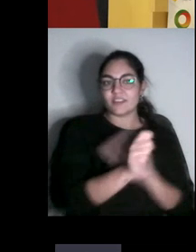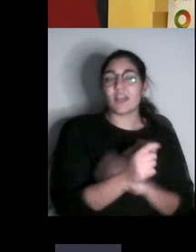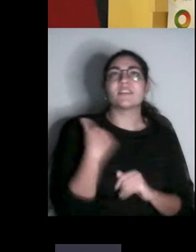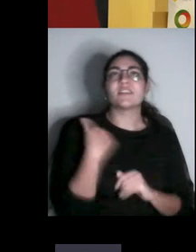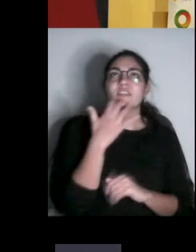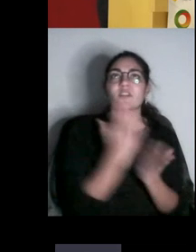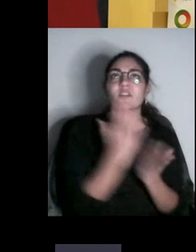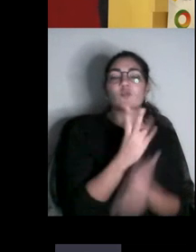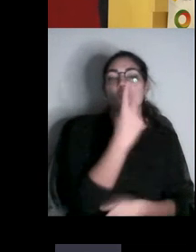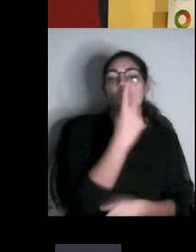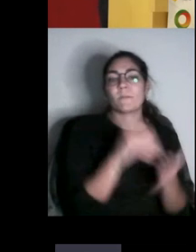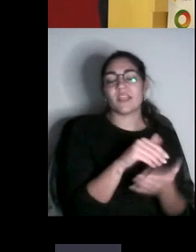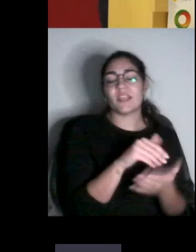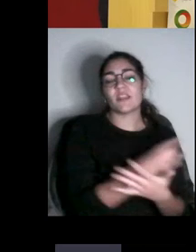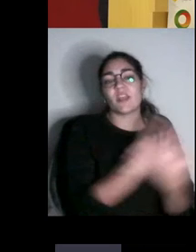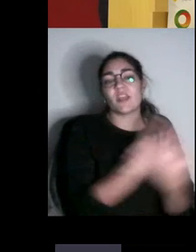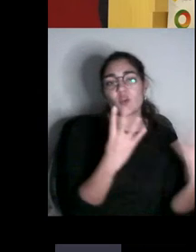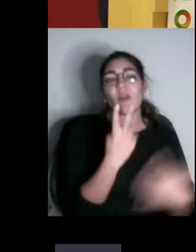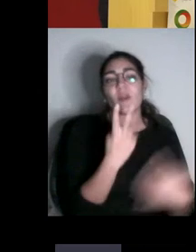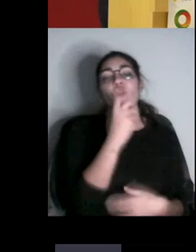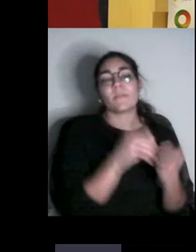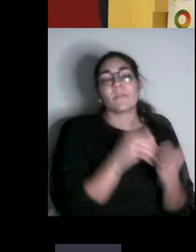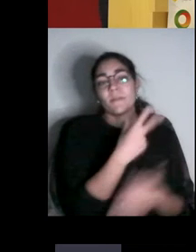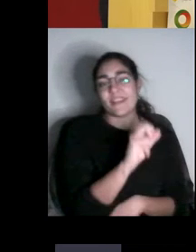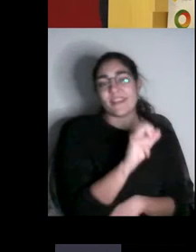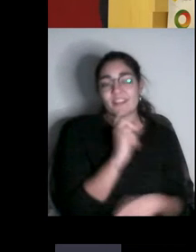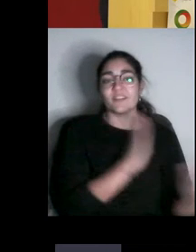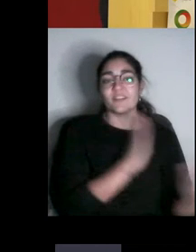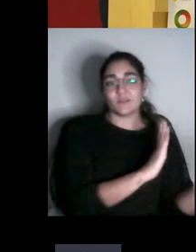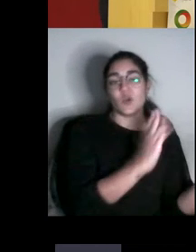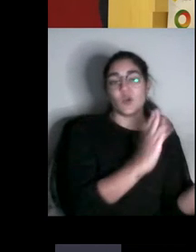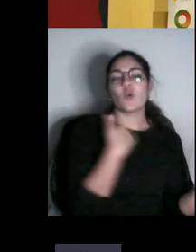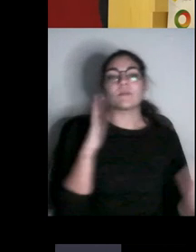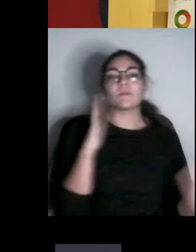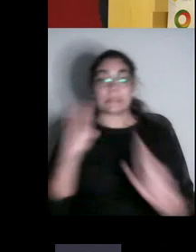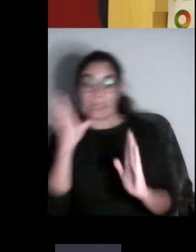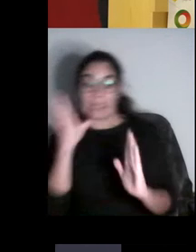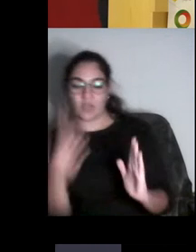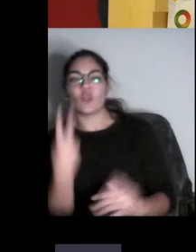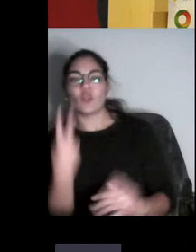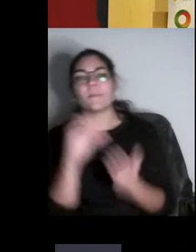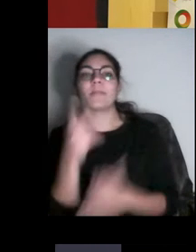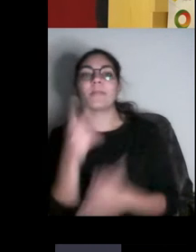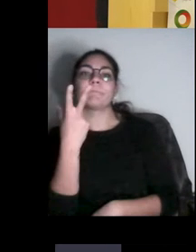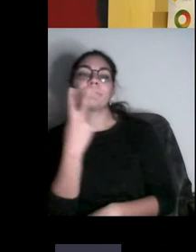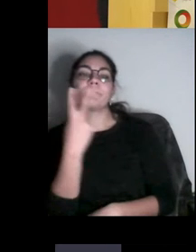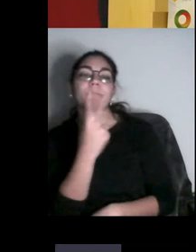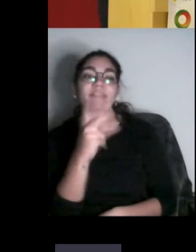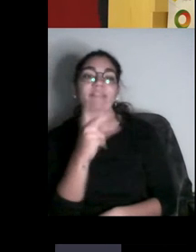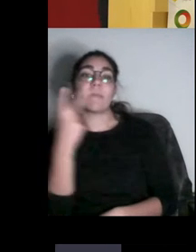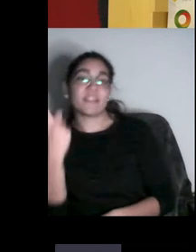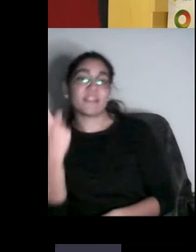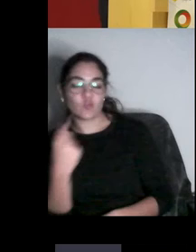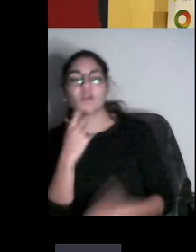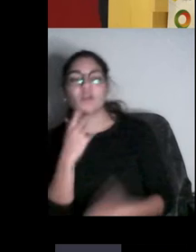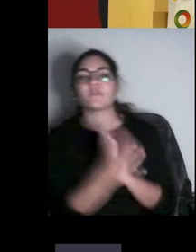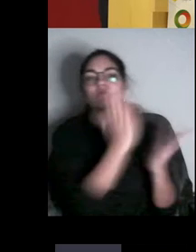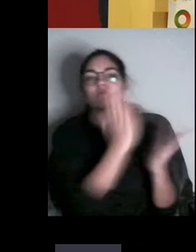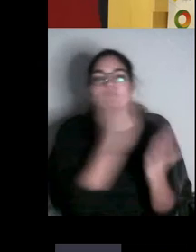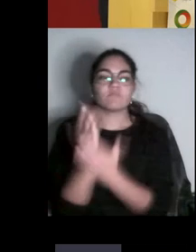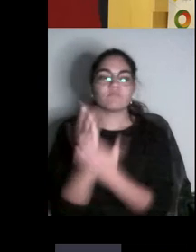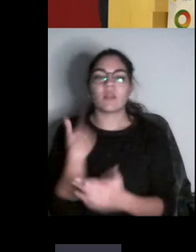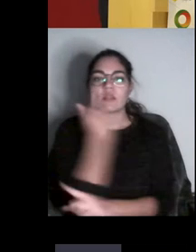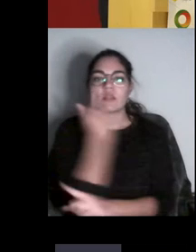y la asistencia al juego la participación del juego hemos visto un incremento notable que también hemos visto reflejado en la calificación